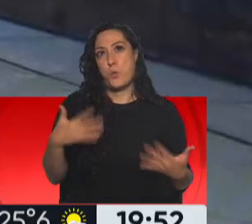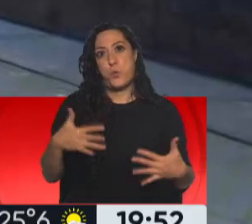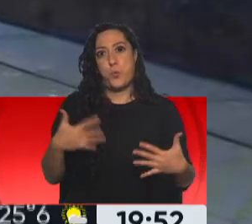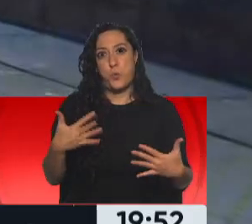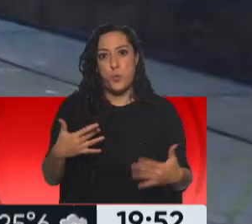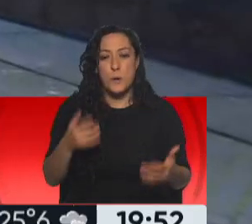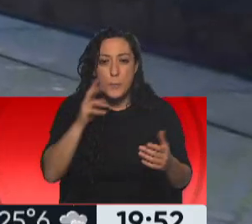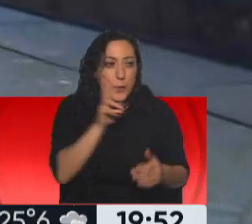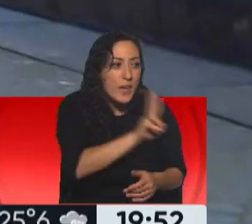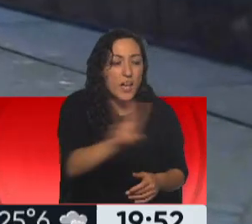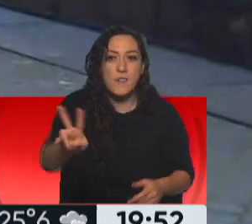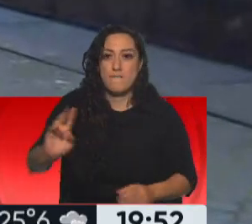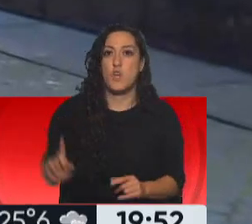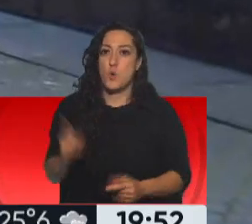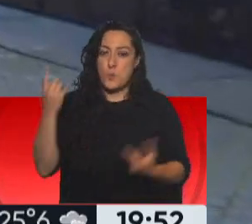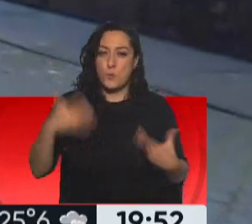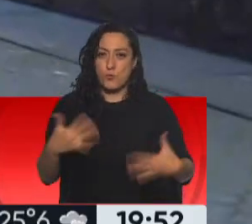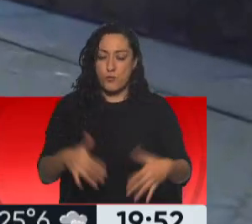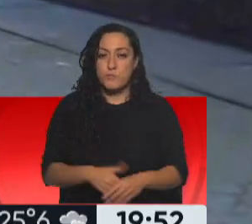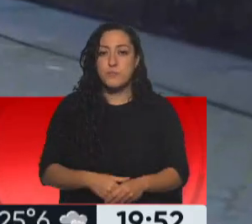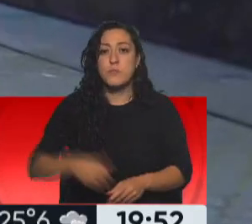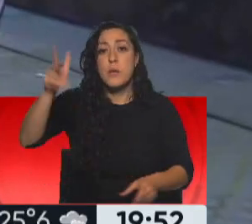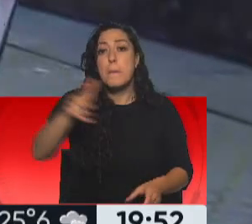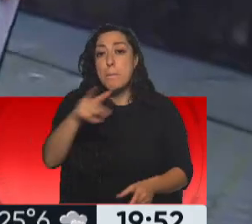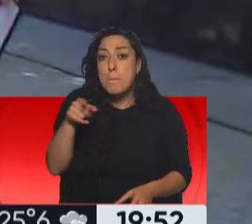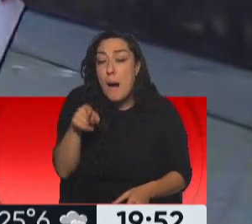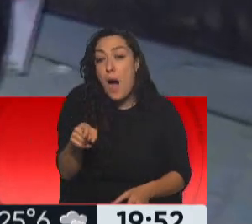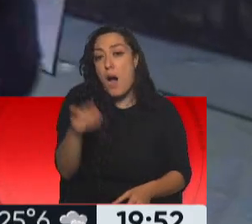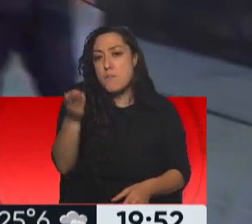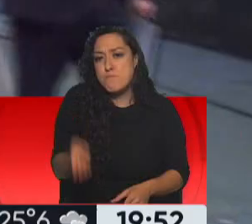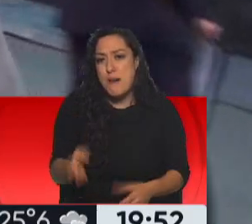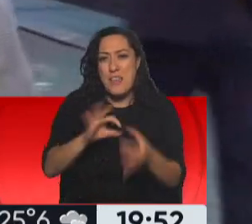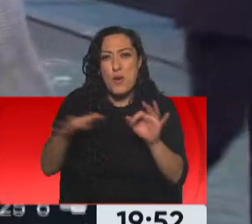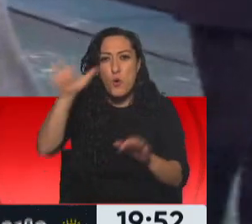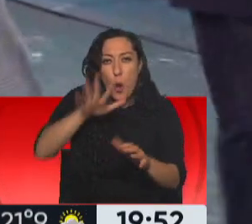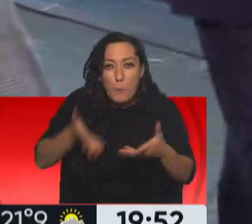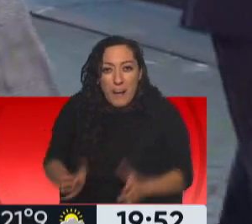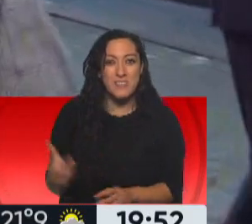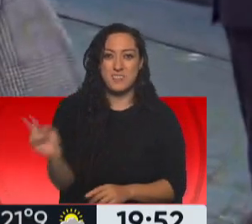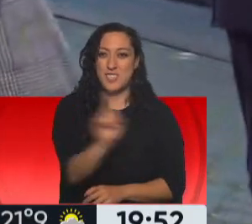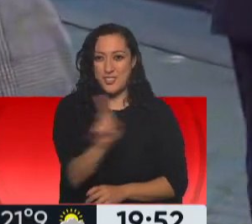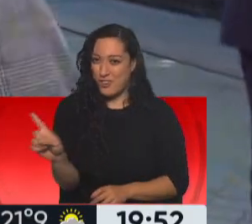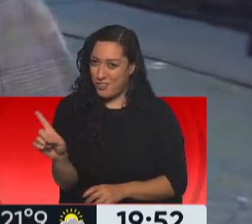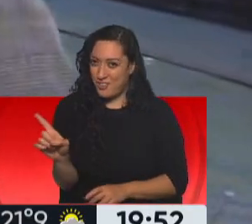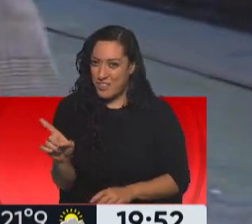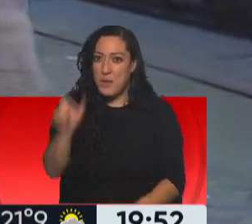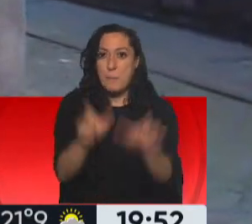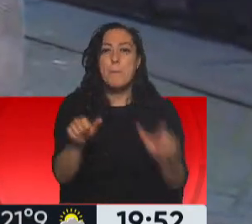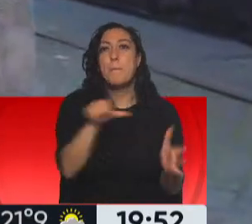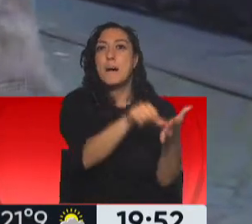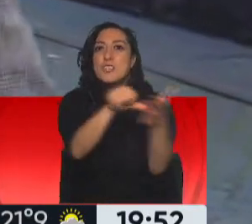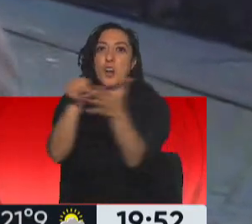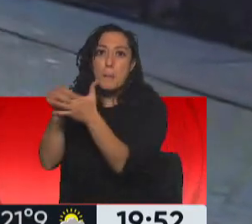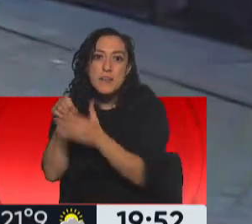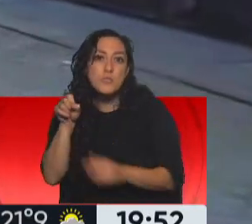orgullo, teniendo en cuenta que es un papa que no es europeo, o sea que no hay gente de